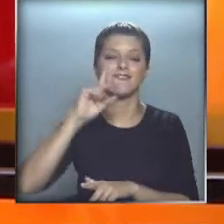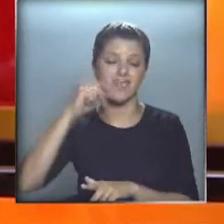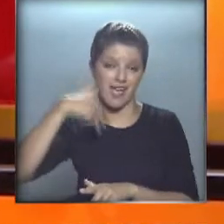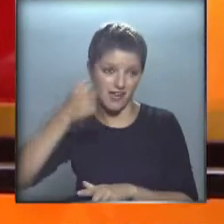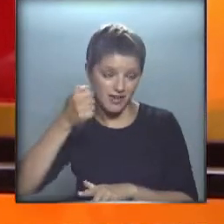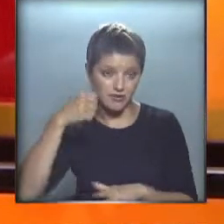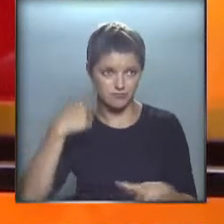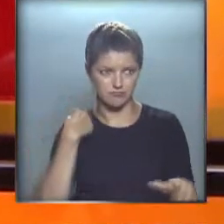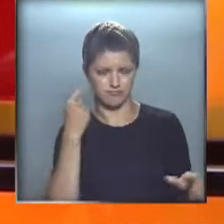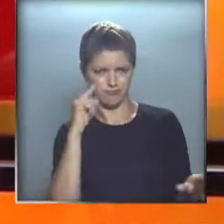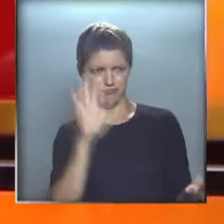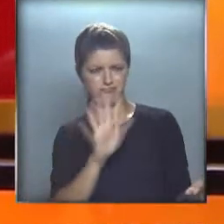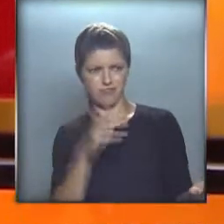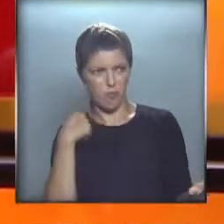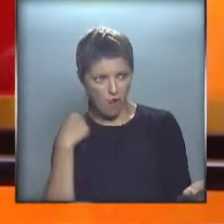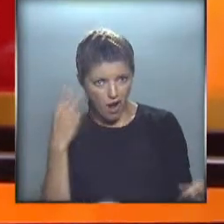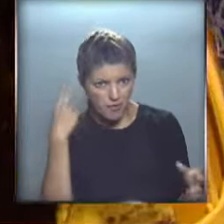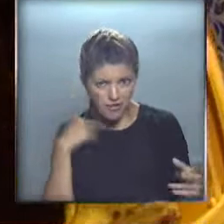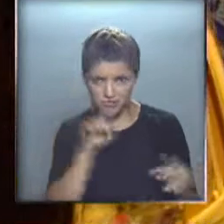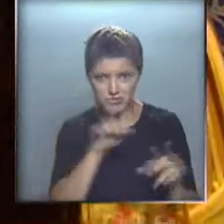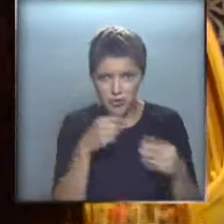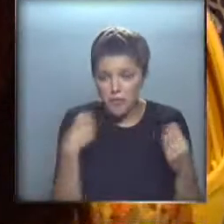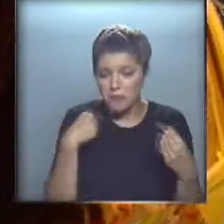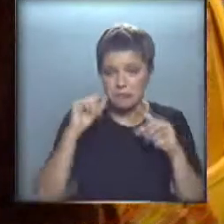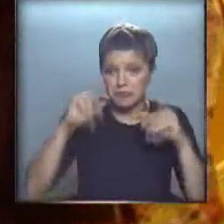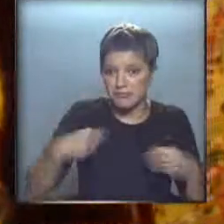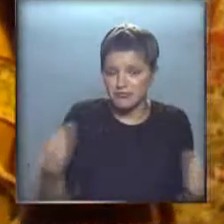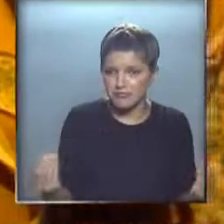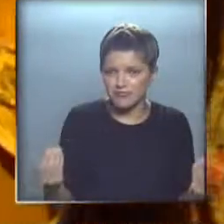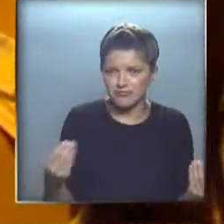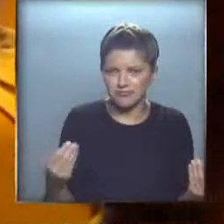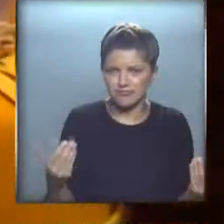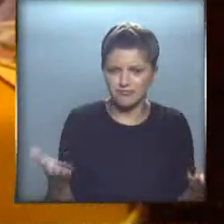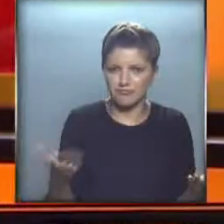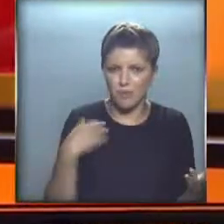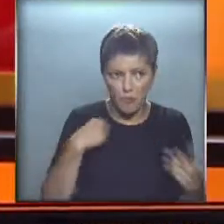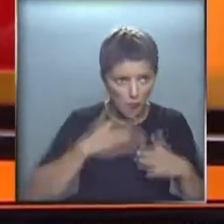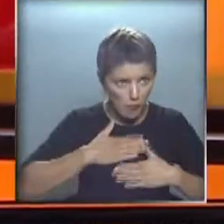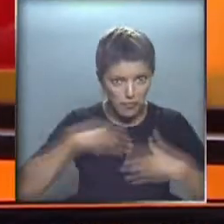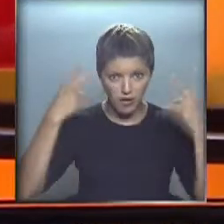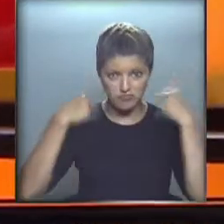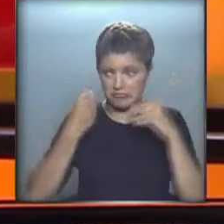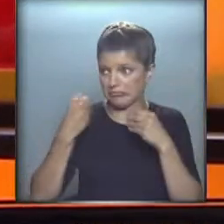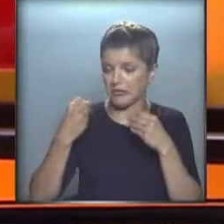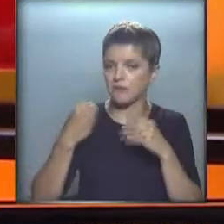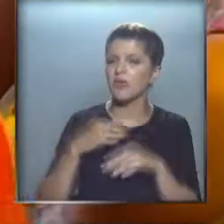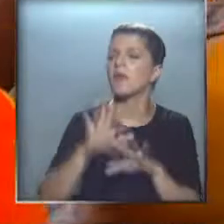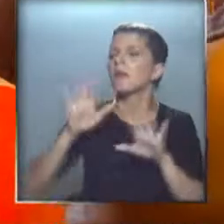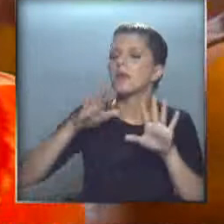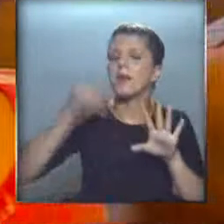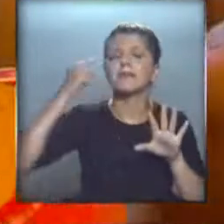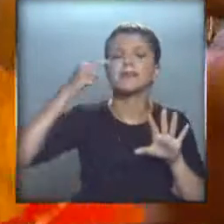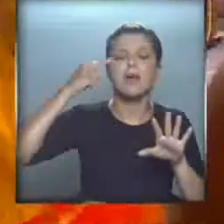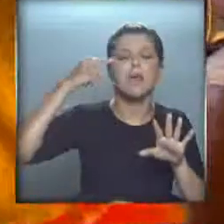que no, como que... Que no sos. Porque con el corte no tiene nada que ver. Claro. ¿Y por qué estereotipamos? Porque somos mala